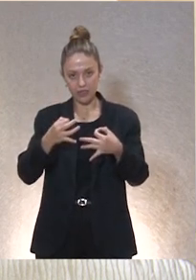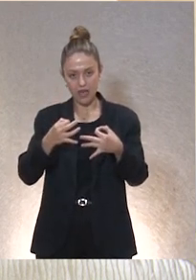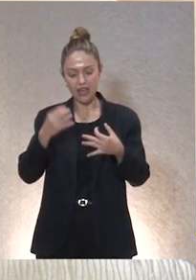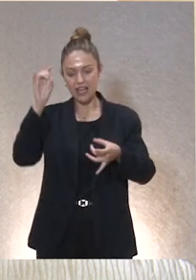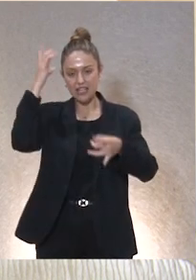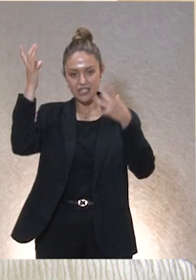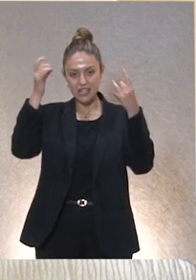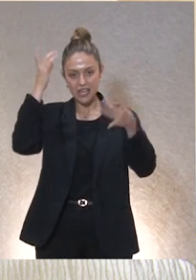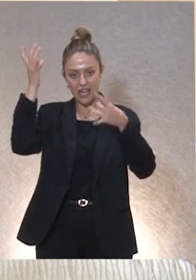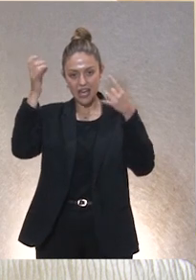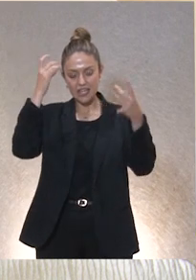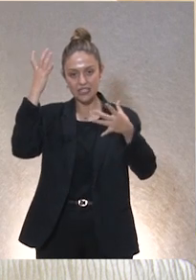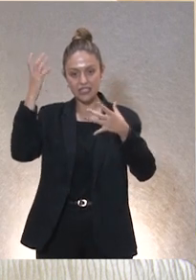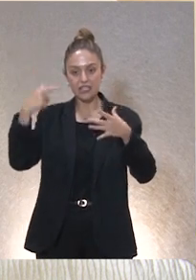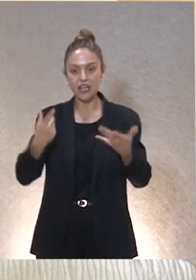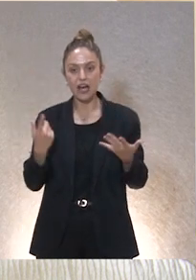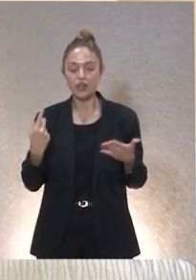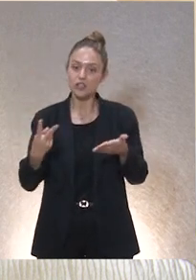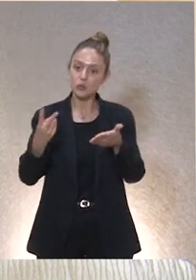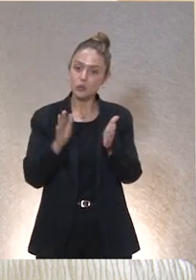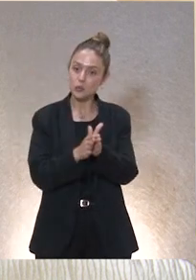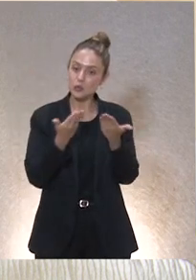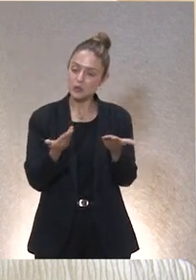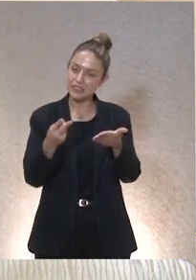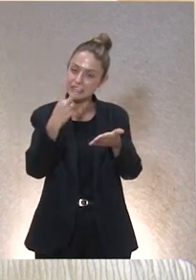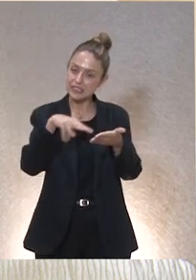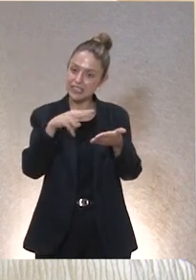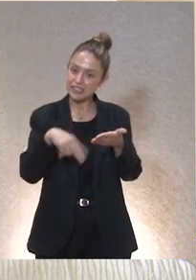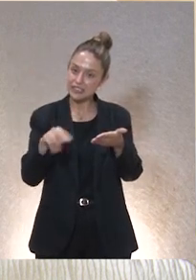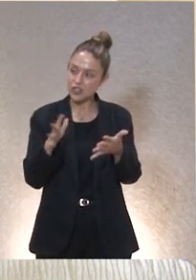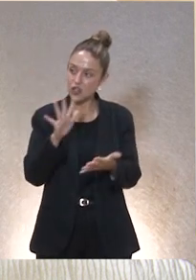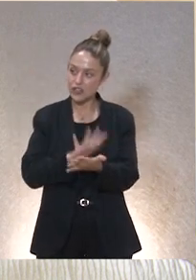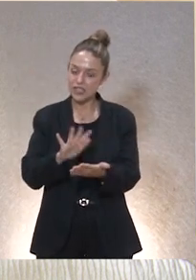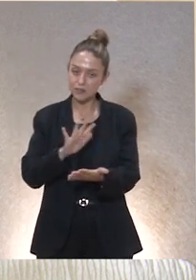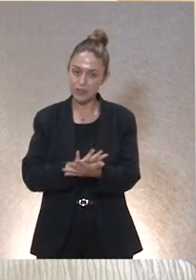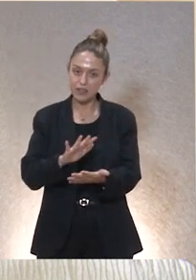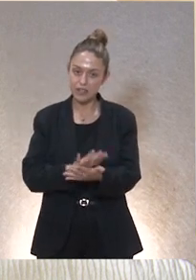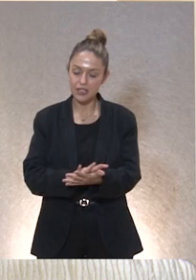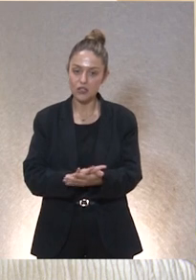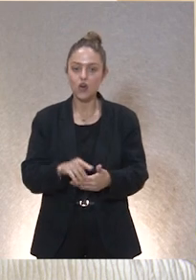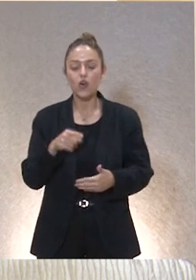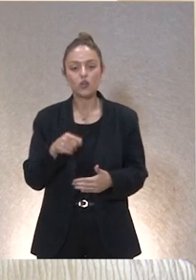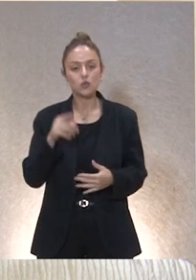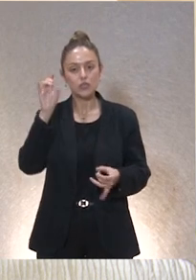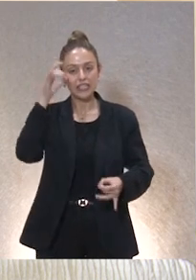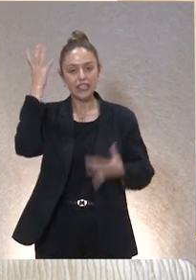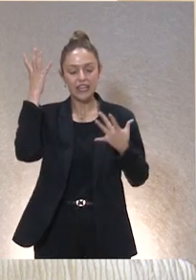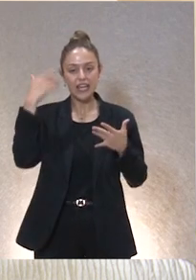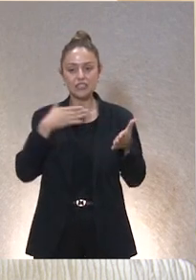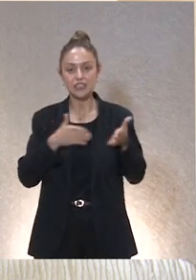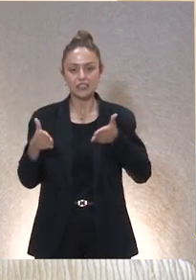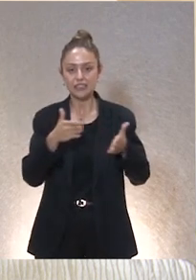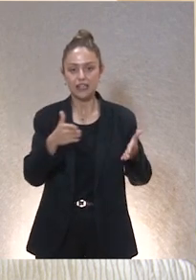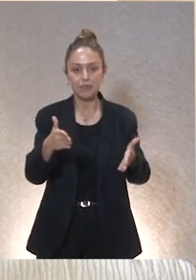ideas Aunque tus textos haya que leerlos despacito o a veces o más de una vez tus ideas siguen un camino que